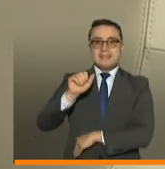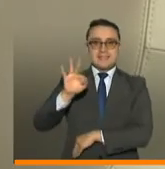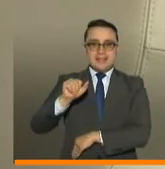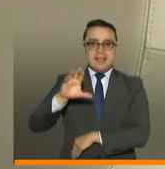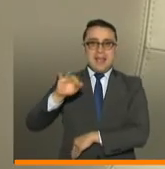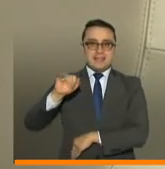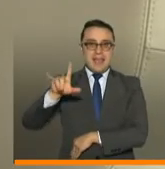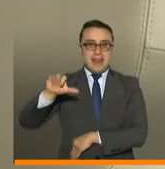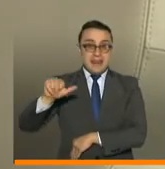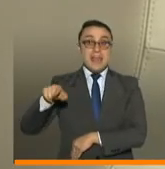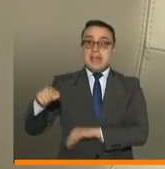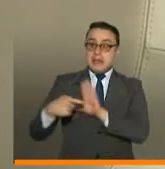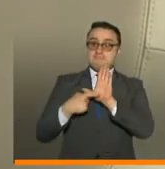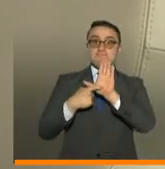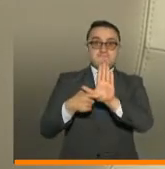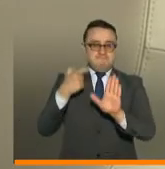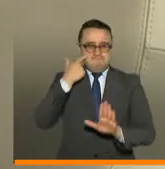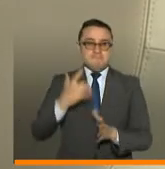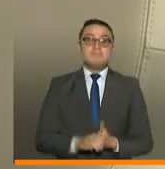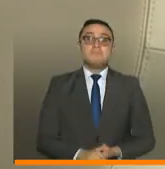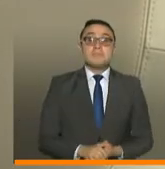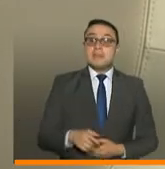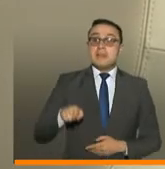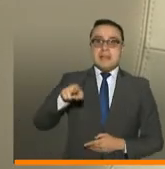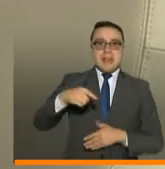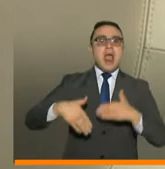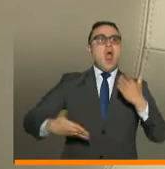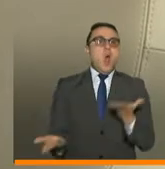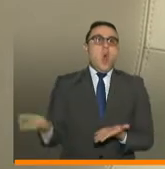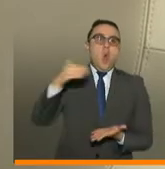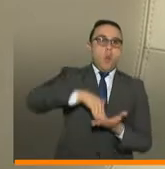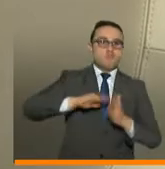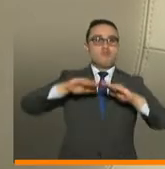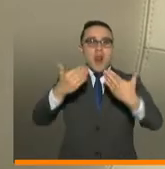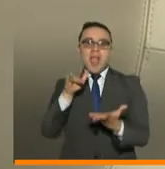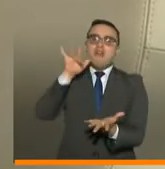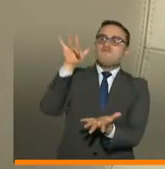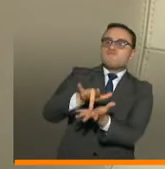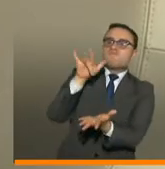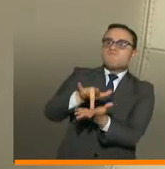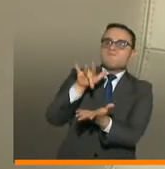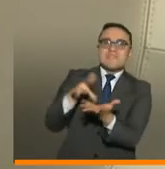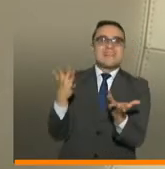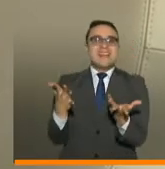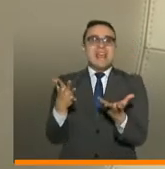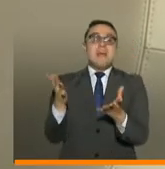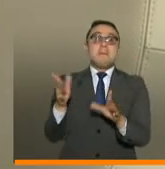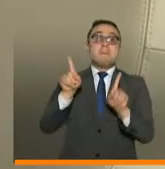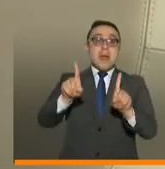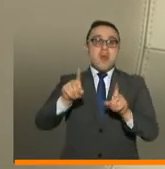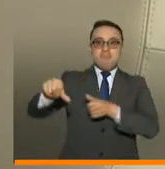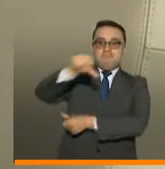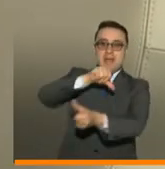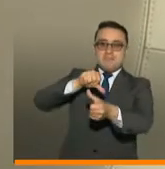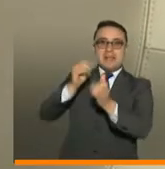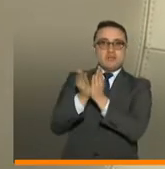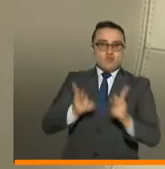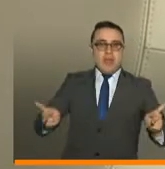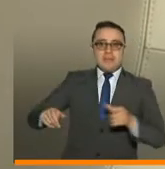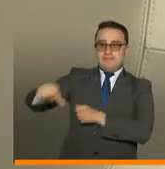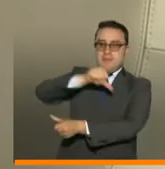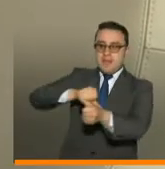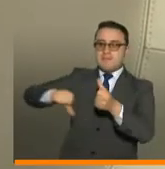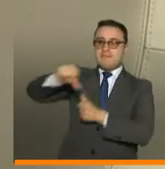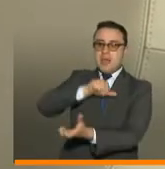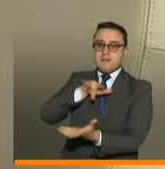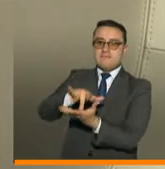obviamente activar el calendario escolar, la alternancia, pero también estar conectados con el archipiélago. Eran muchos los retos que teníamos por el impacto de ola